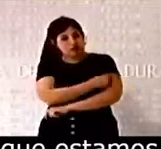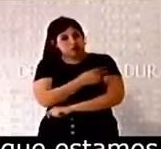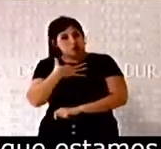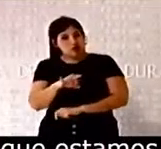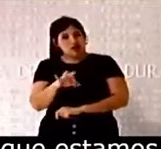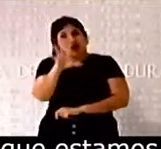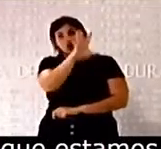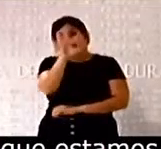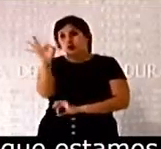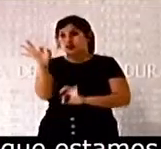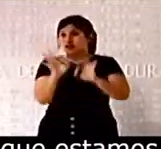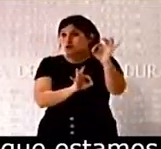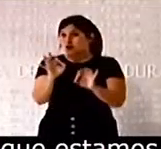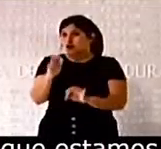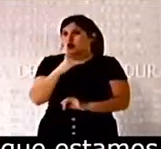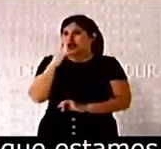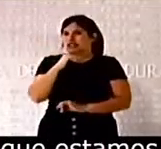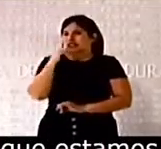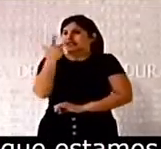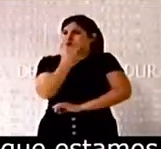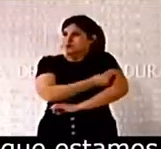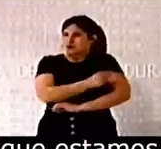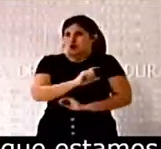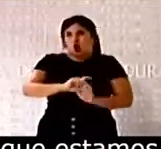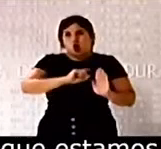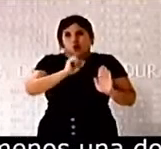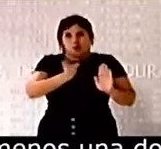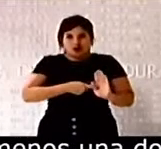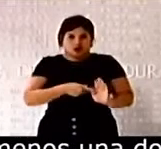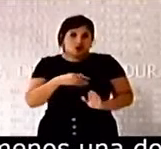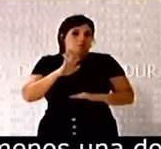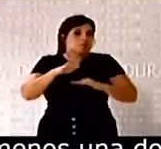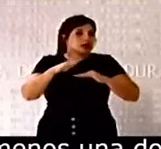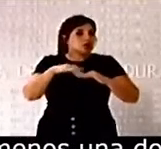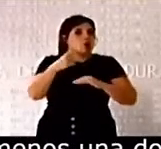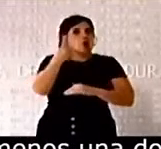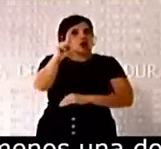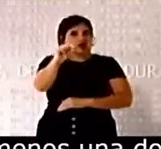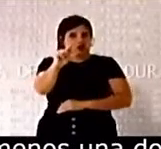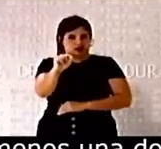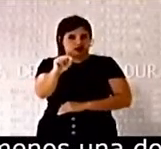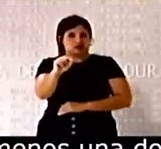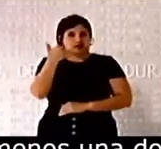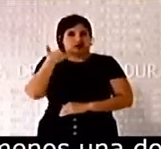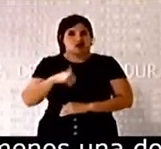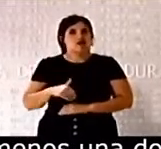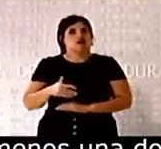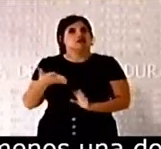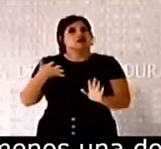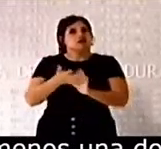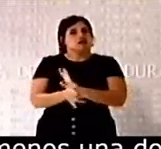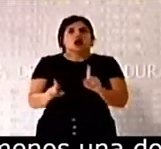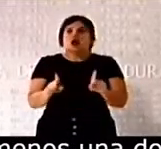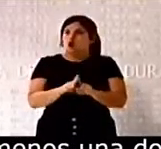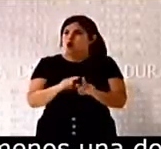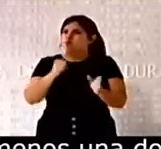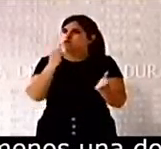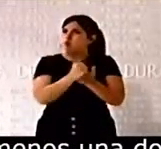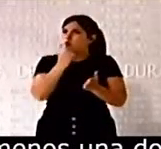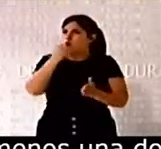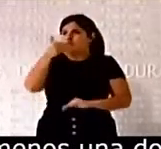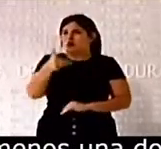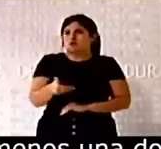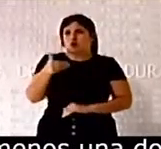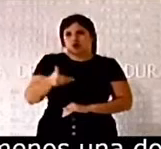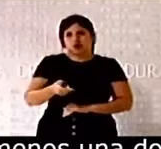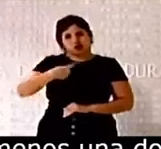una dosis en la Comunidad Autónoma de Extremadura, y esto es una cifra que supone un hito muy importante en el